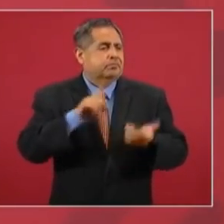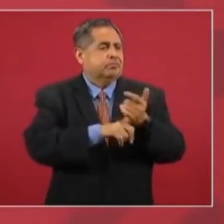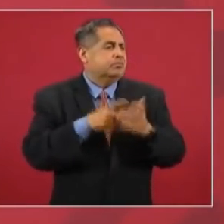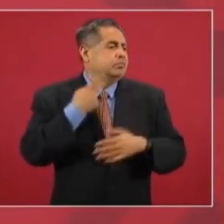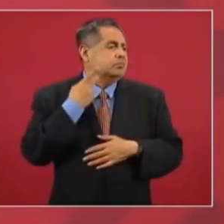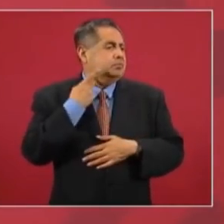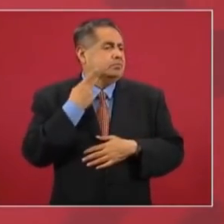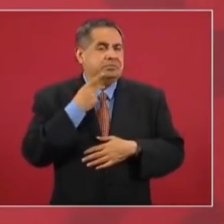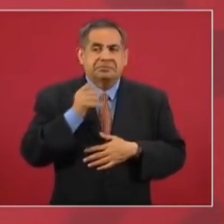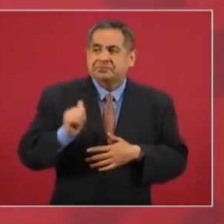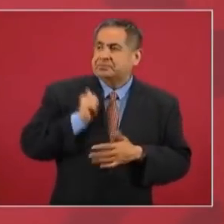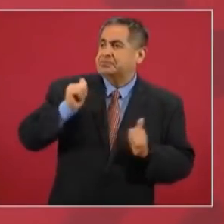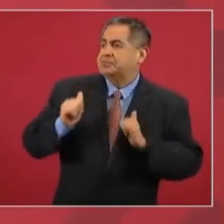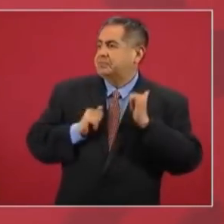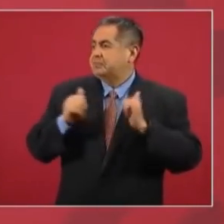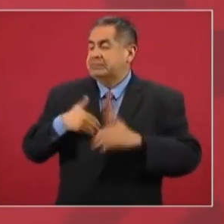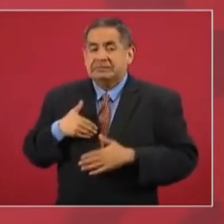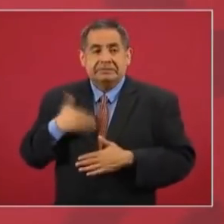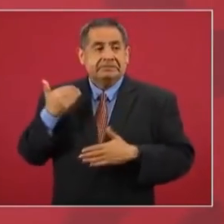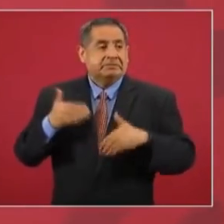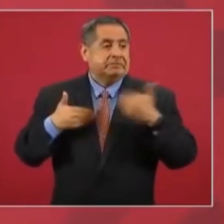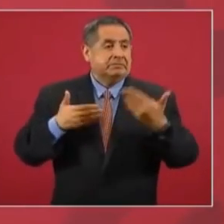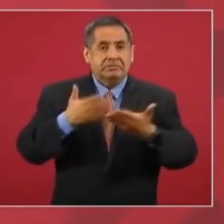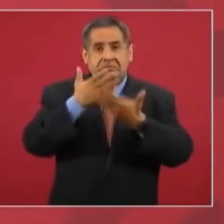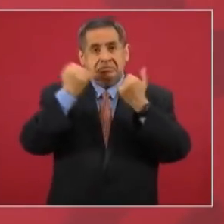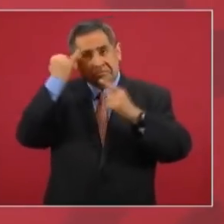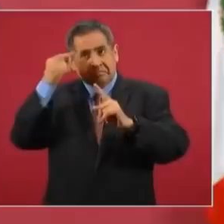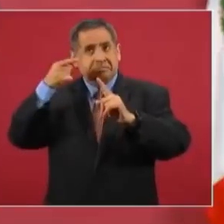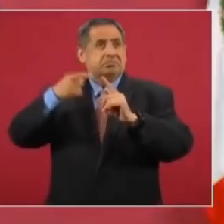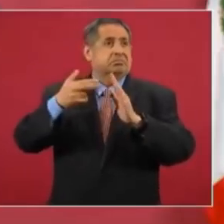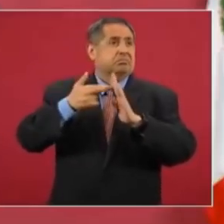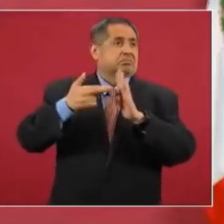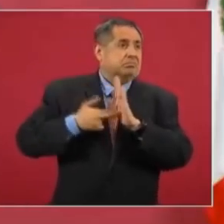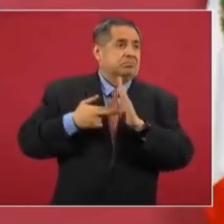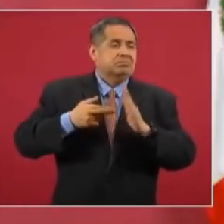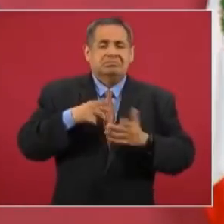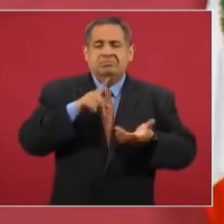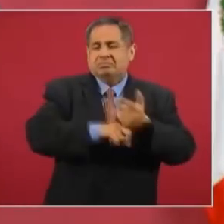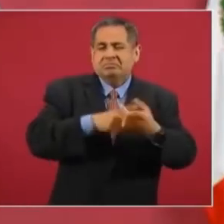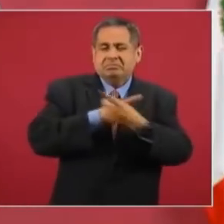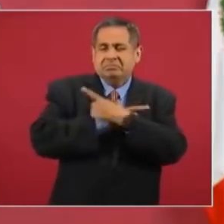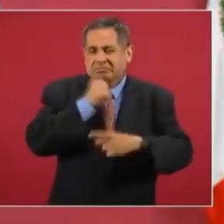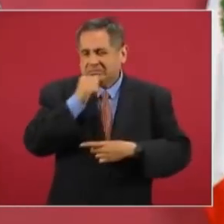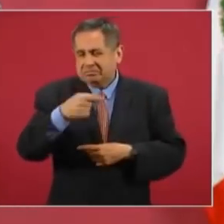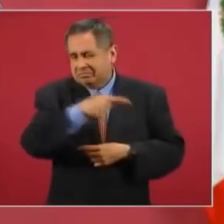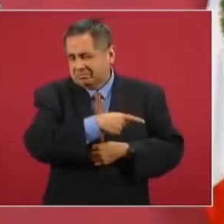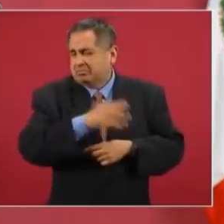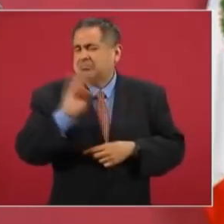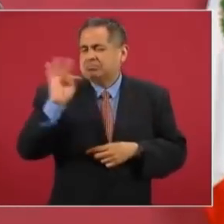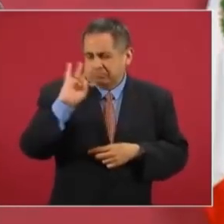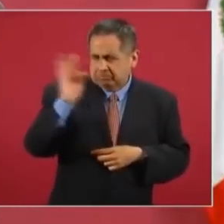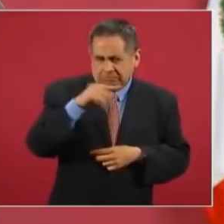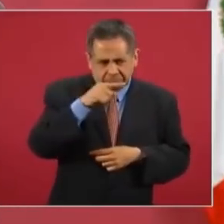políticos oportunistas, sin ideales, sin principios,